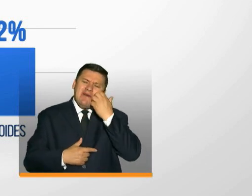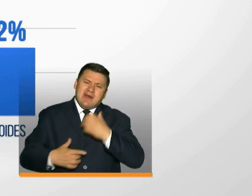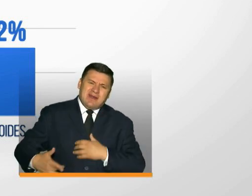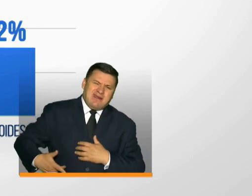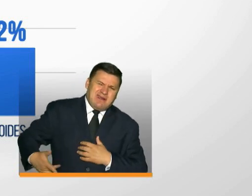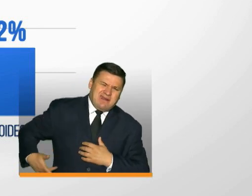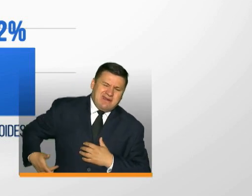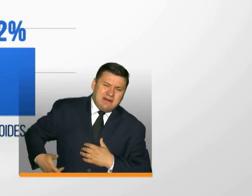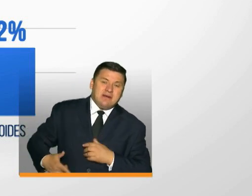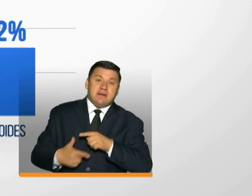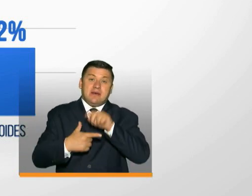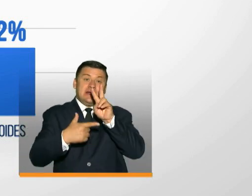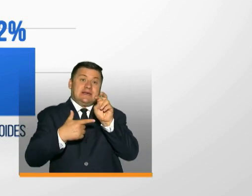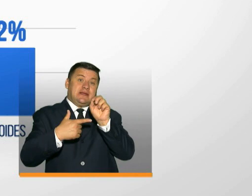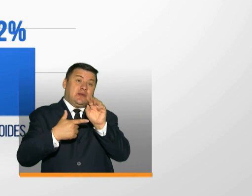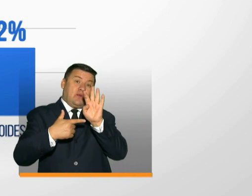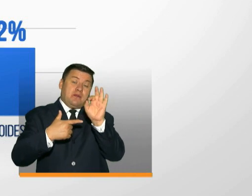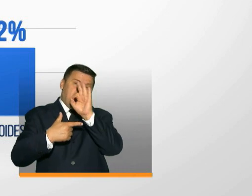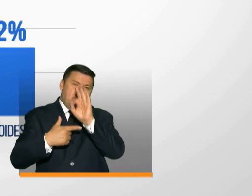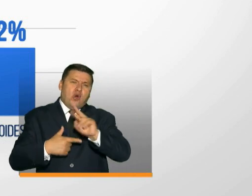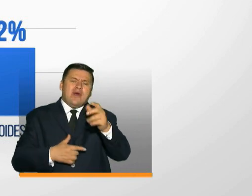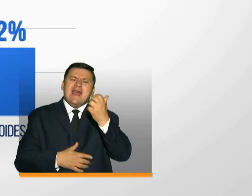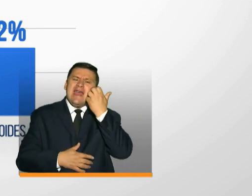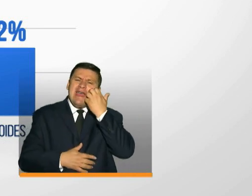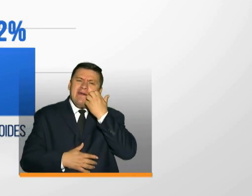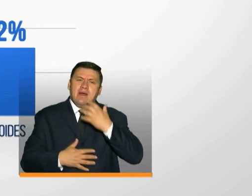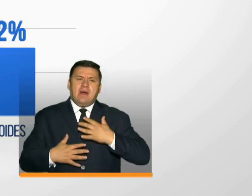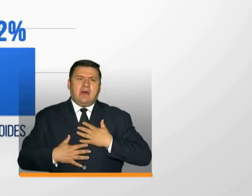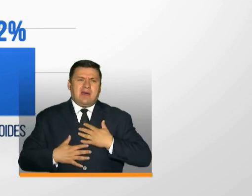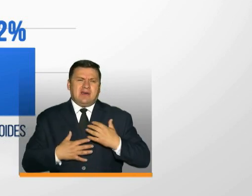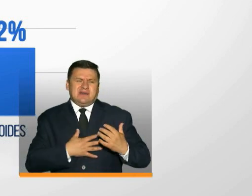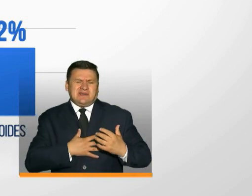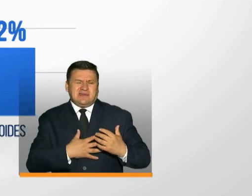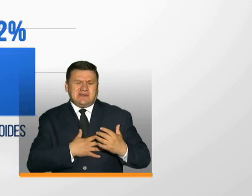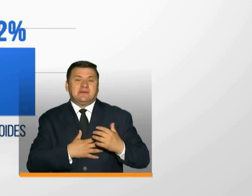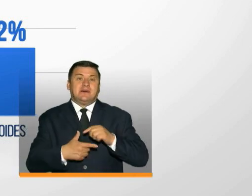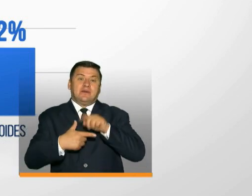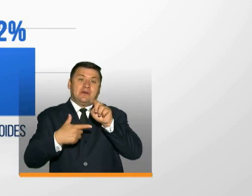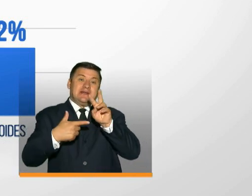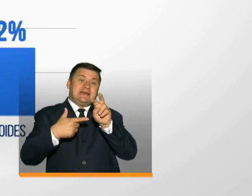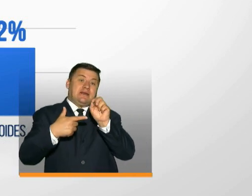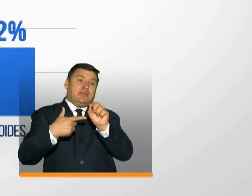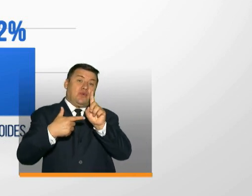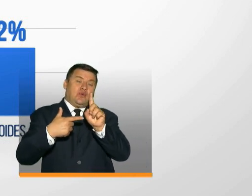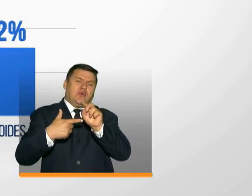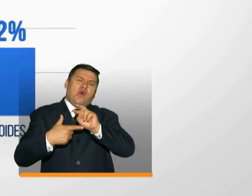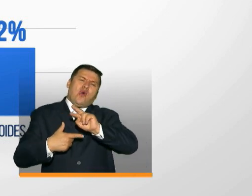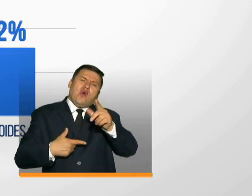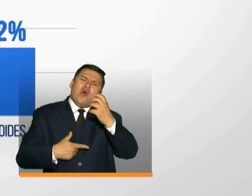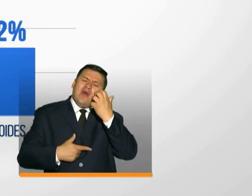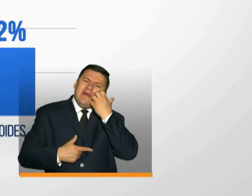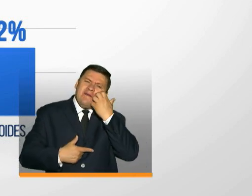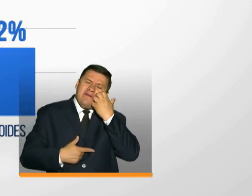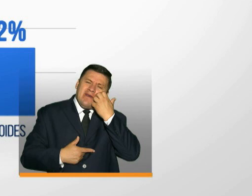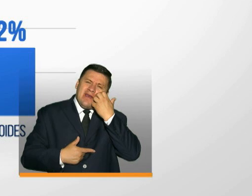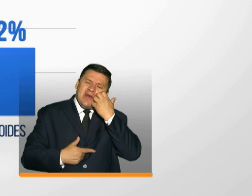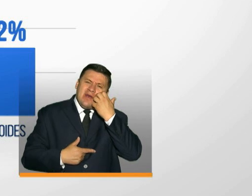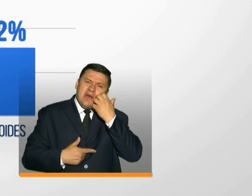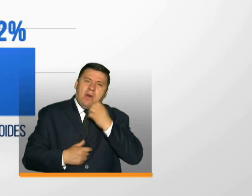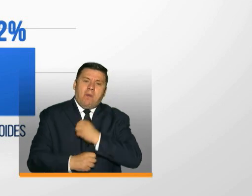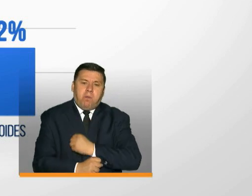renal. El 7.9% alguna enfermedad cardíaca. El 7.1% algún tipo